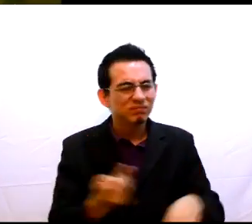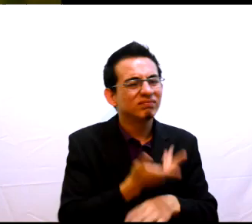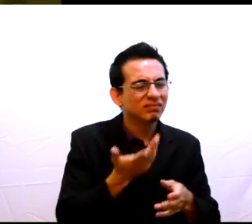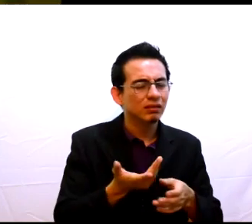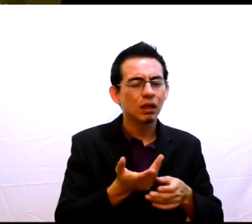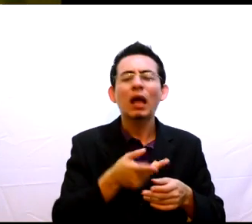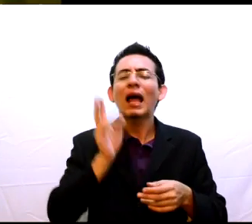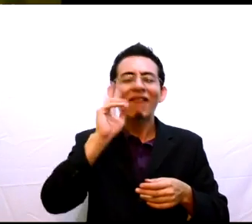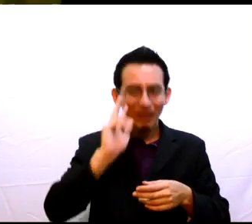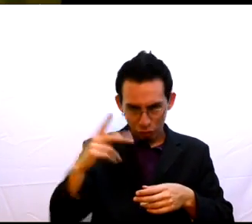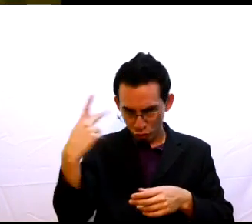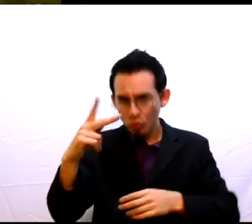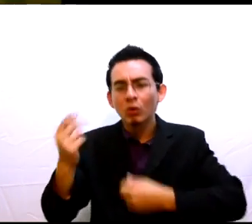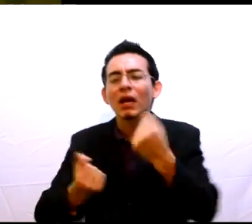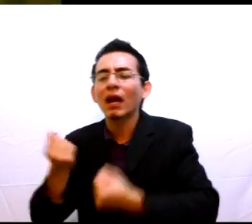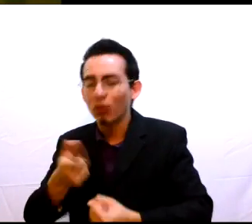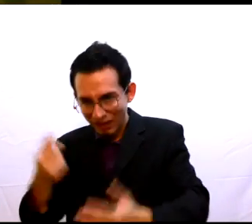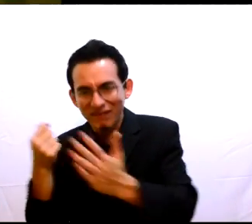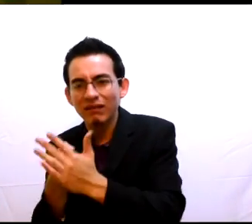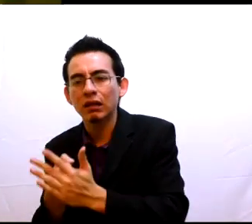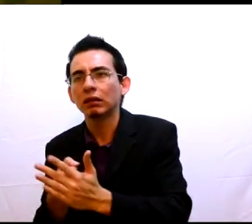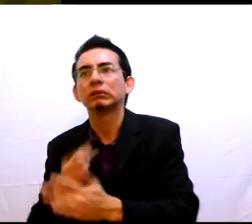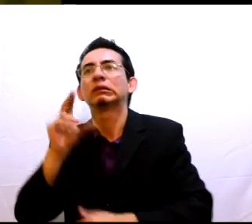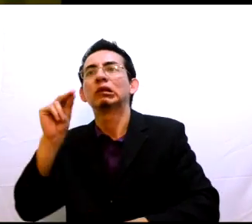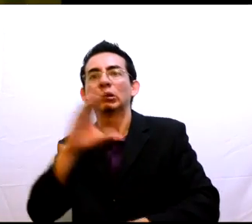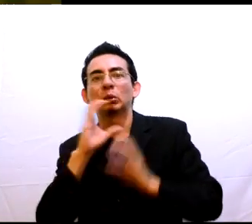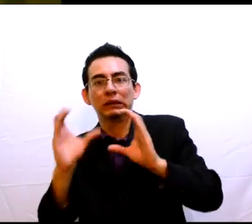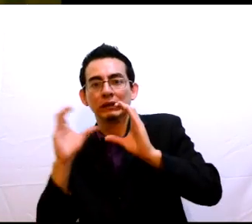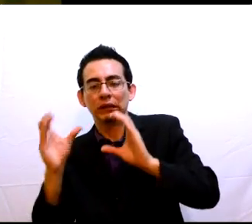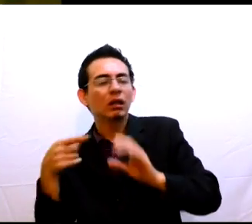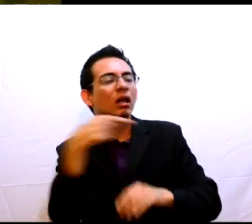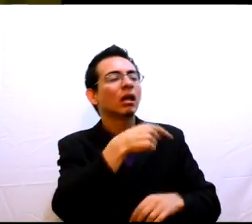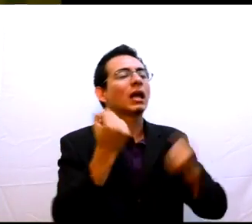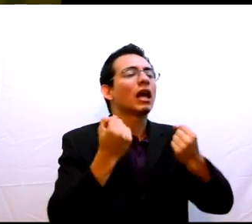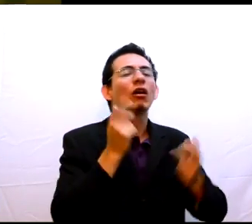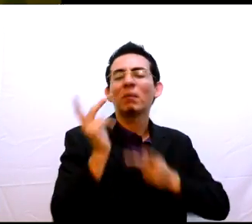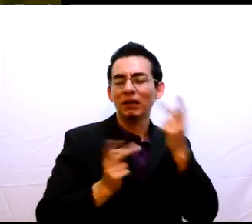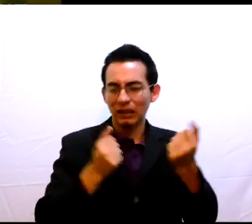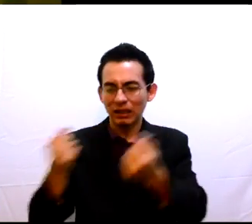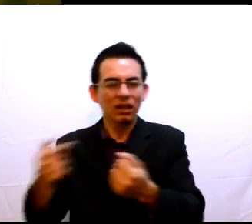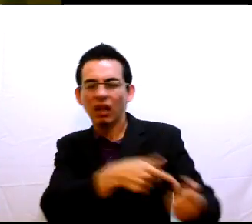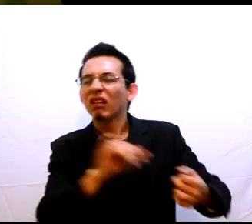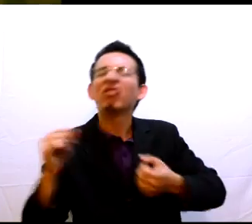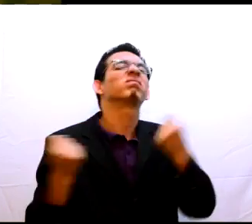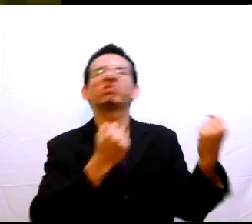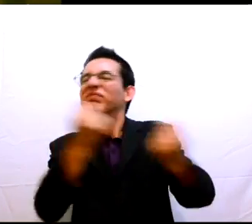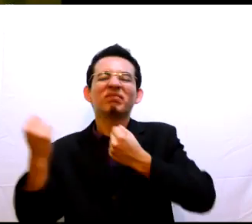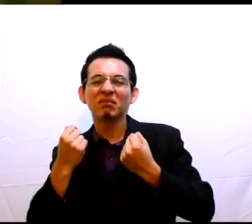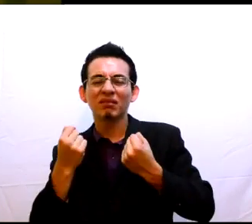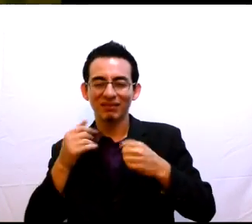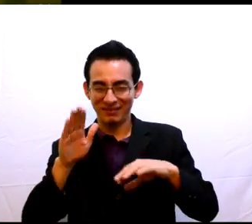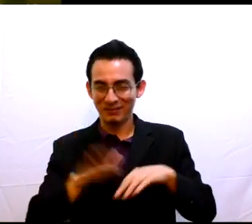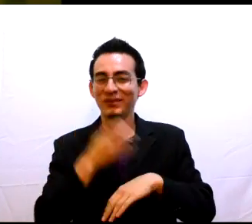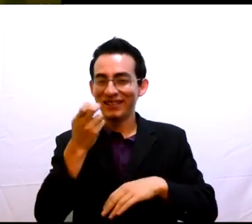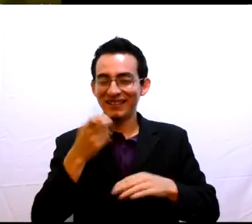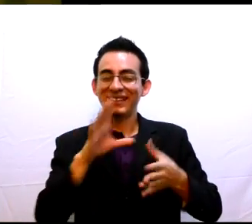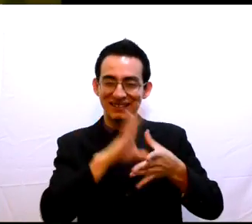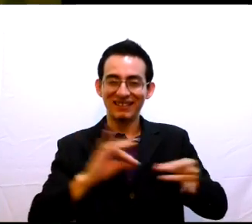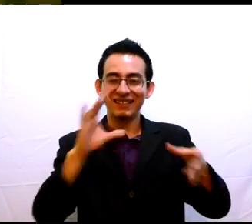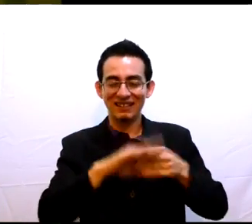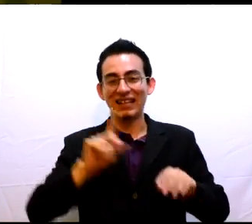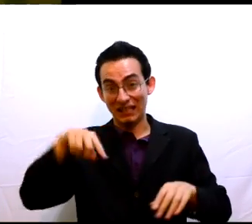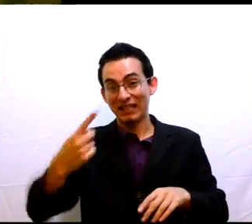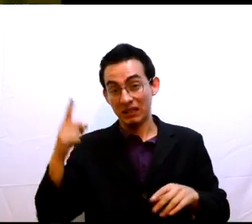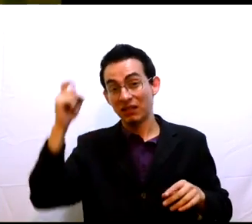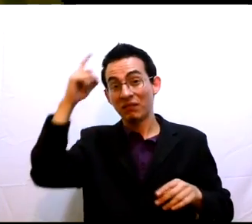parece entonces el mayordomo injusto miren aquí entre el punto que aparentemente es difícil es